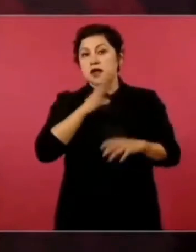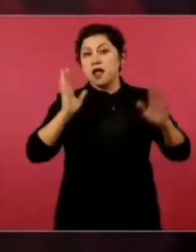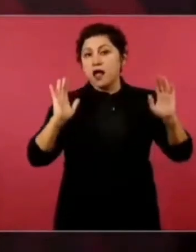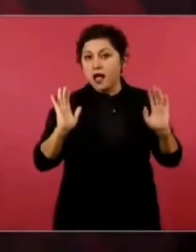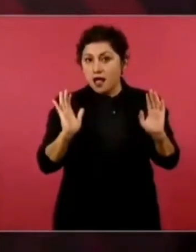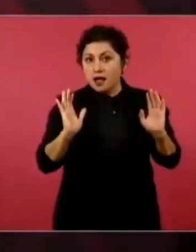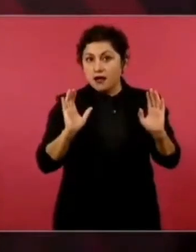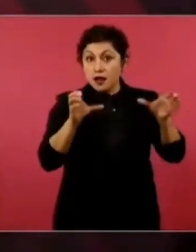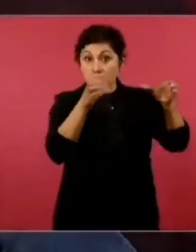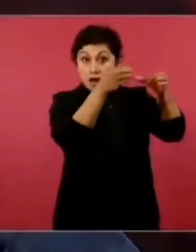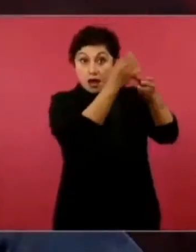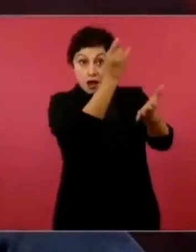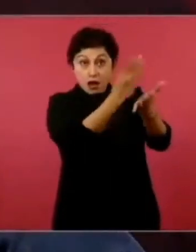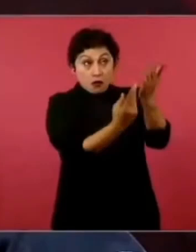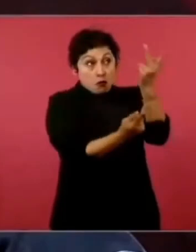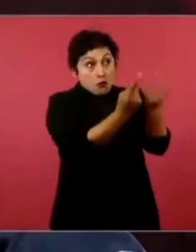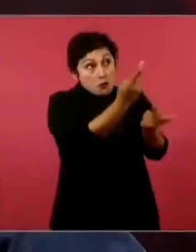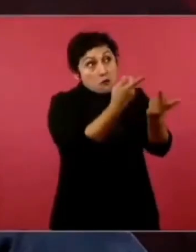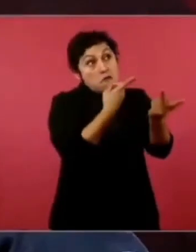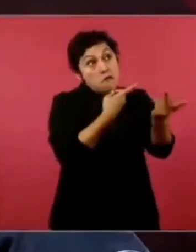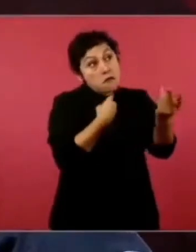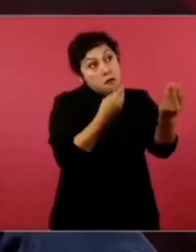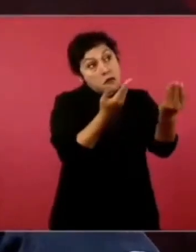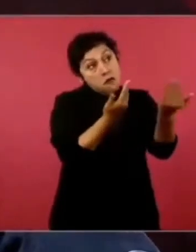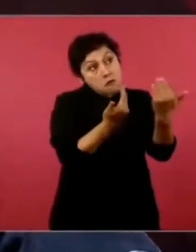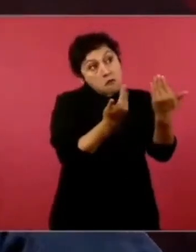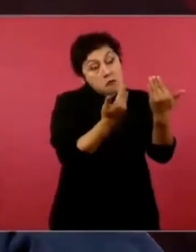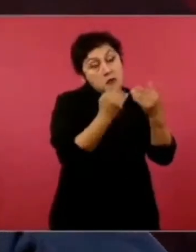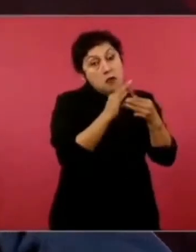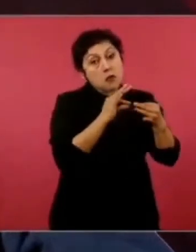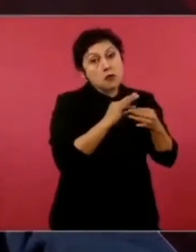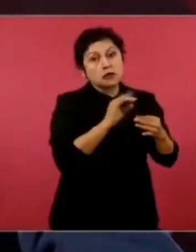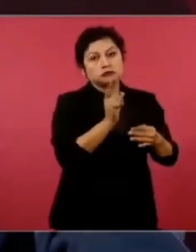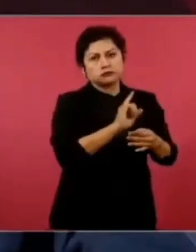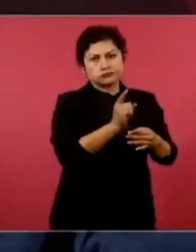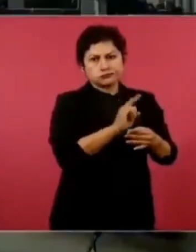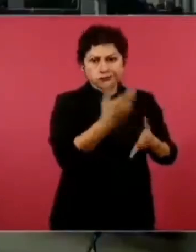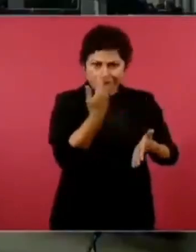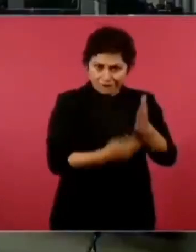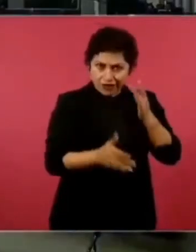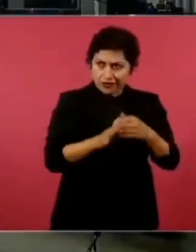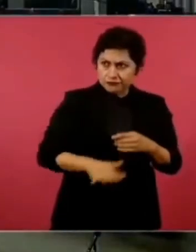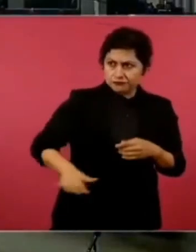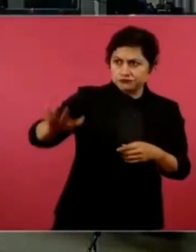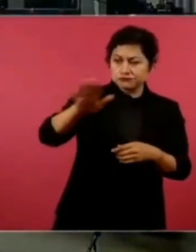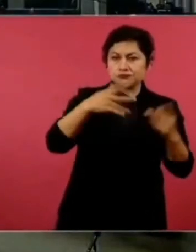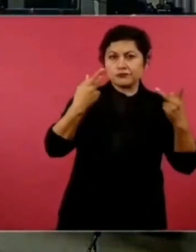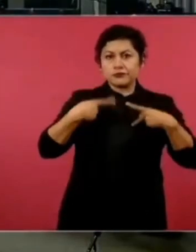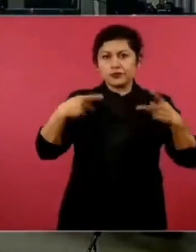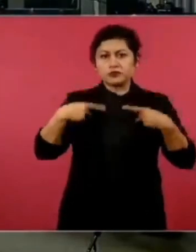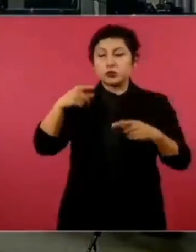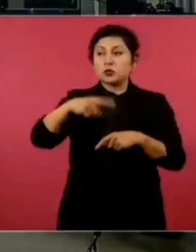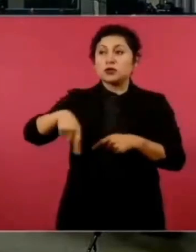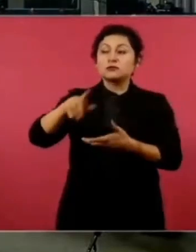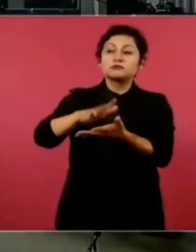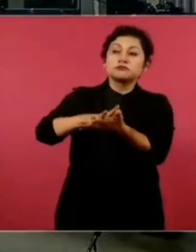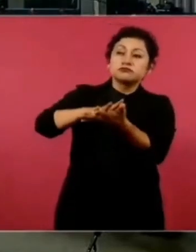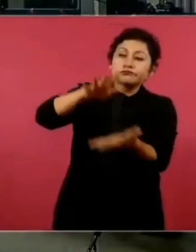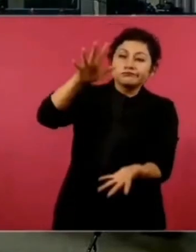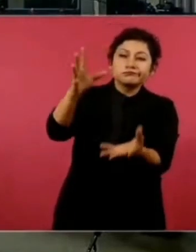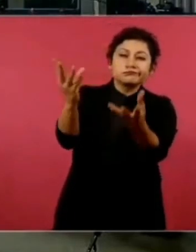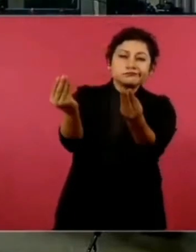¿Por qué no consultar al ciudadano, a mucha gente